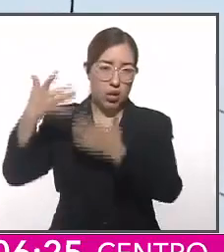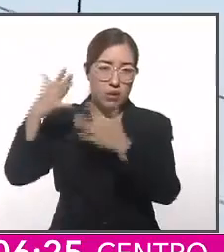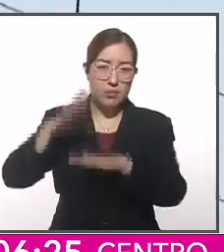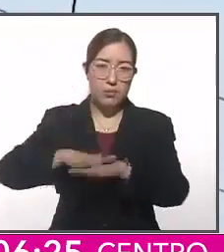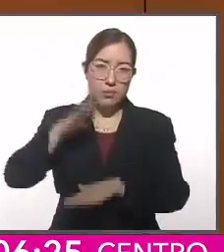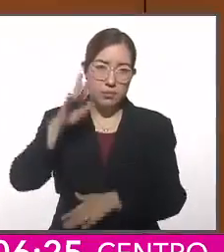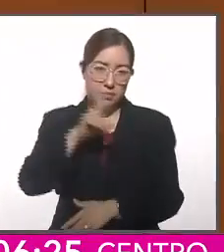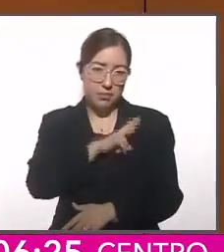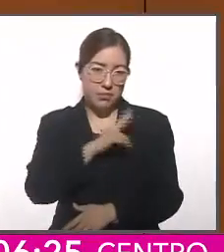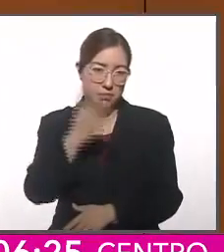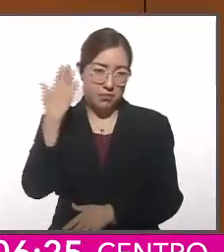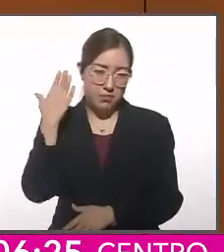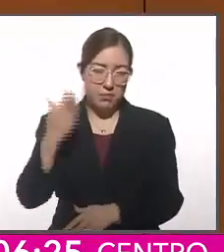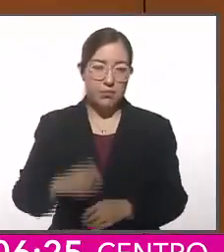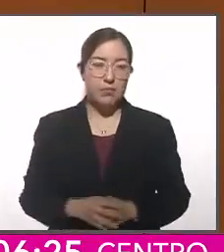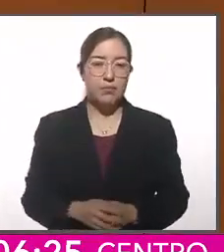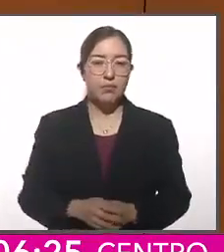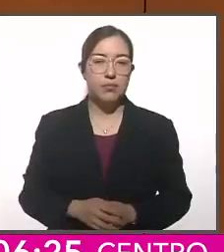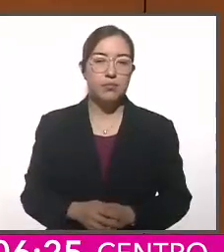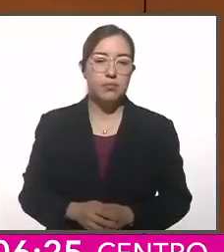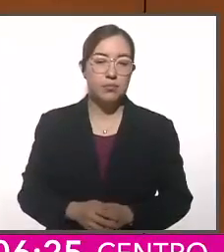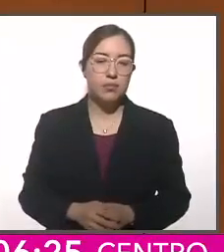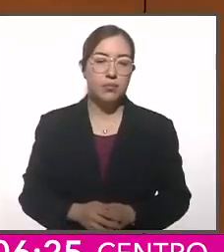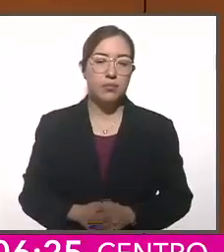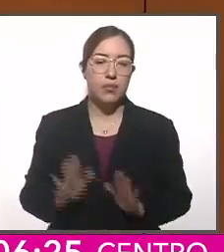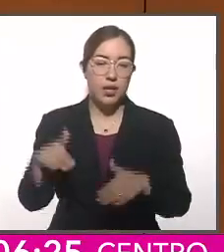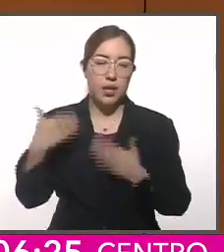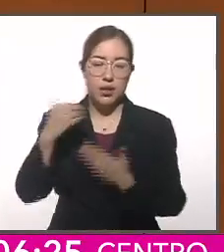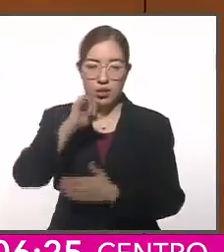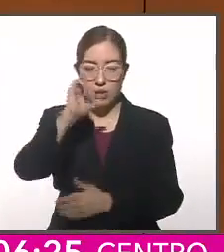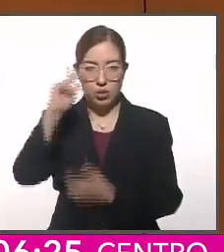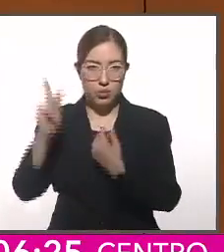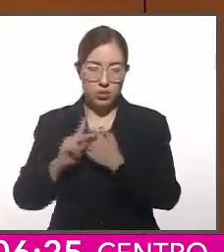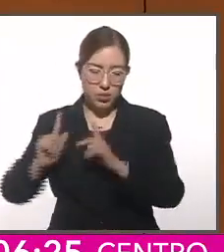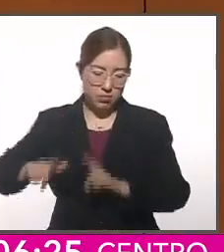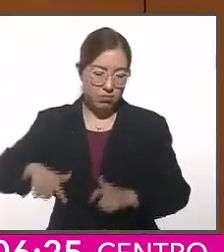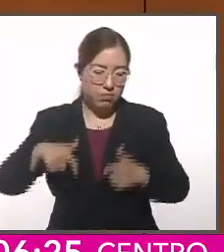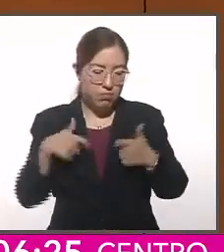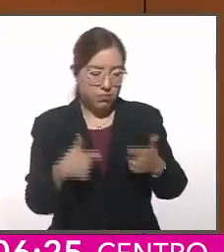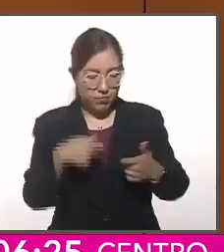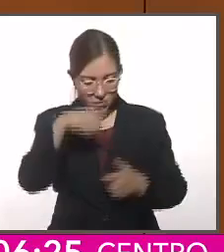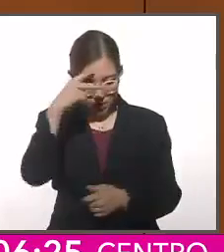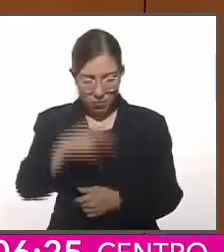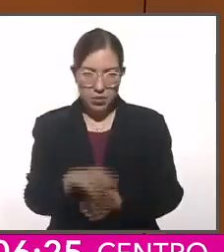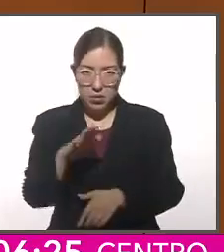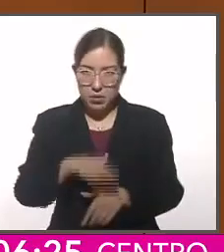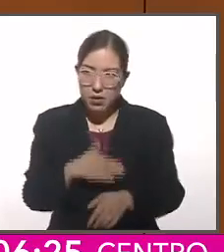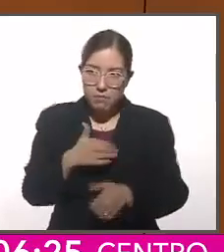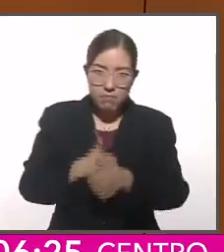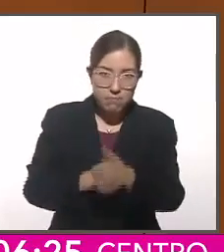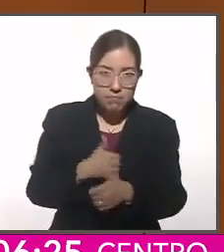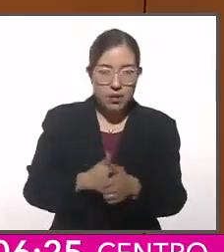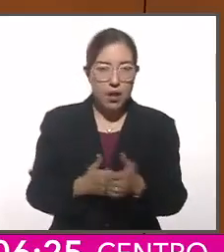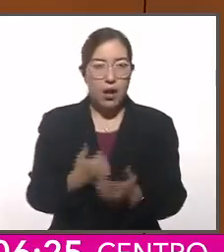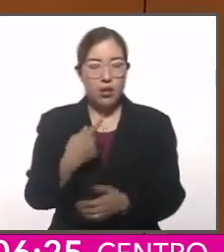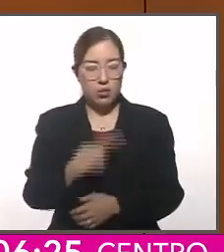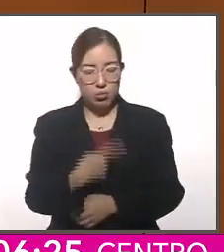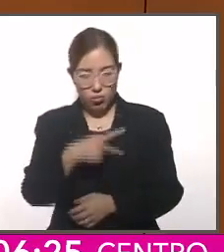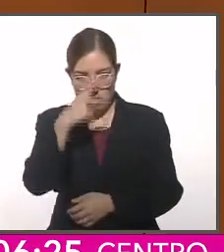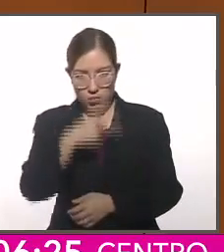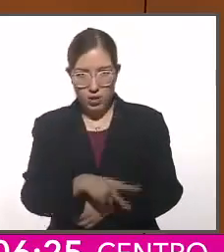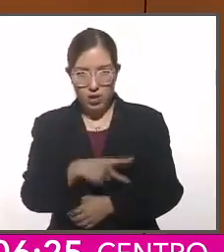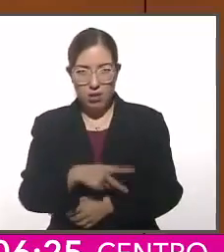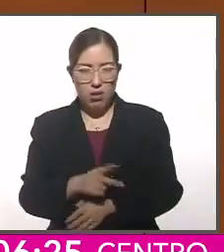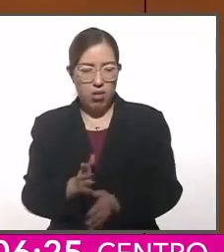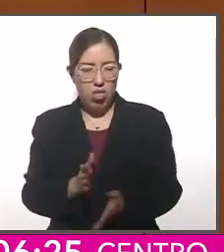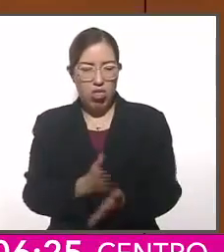iniciativa privada. La inversión privada llegó a México siendo muy competitiva y fue desplazando a la empresa del Estado que